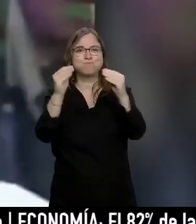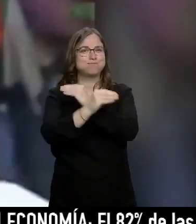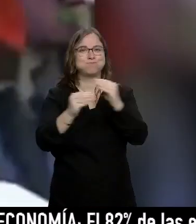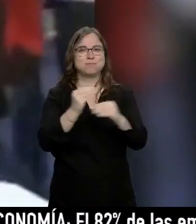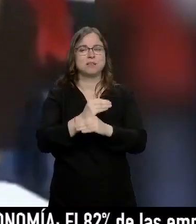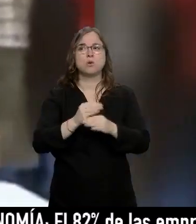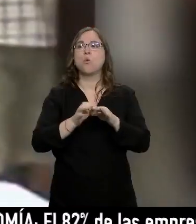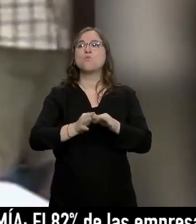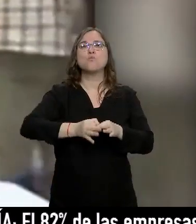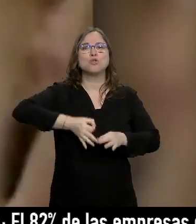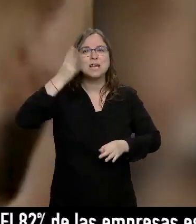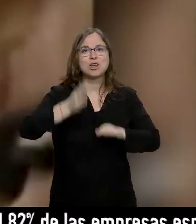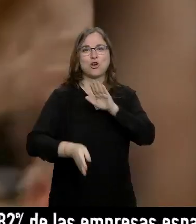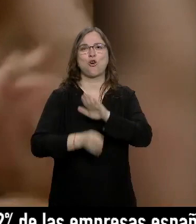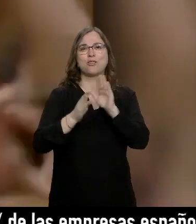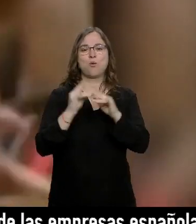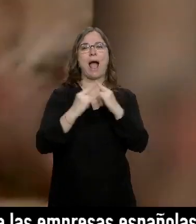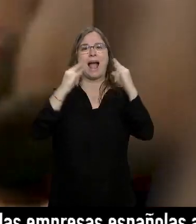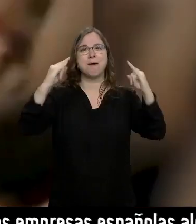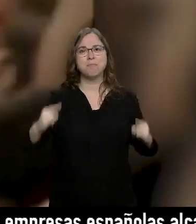Mucha suerte, seguir acampados.